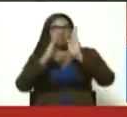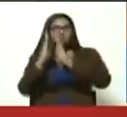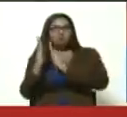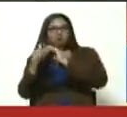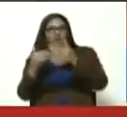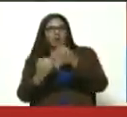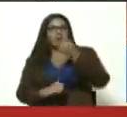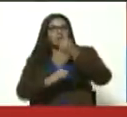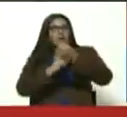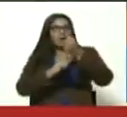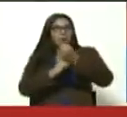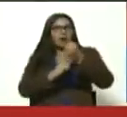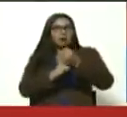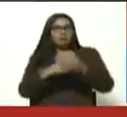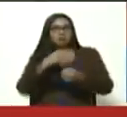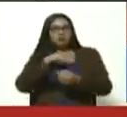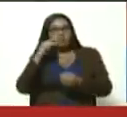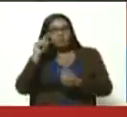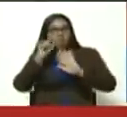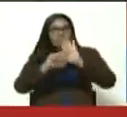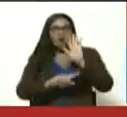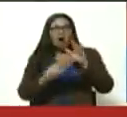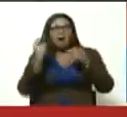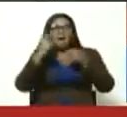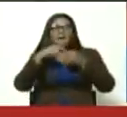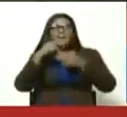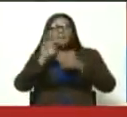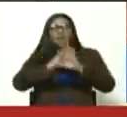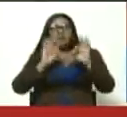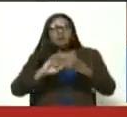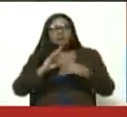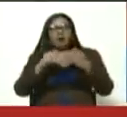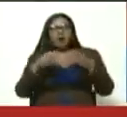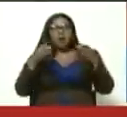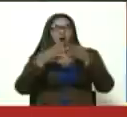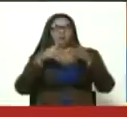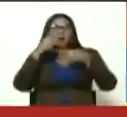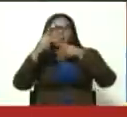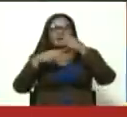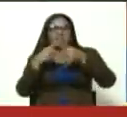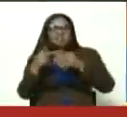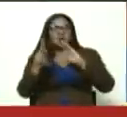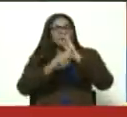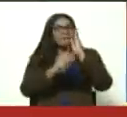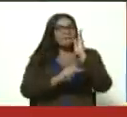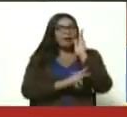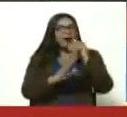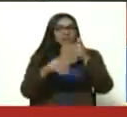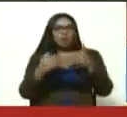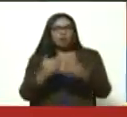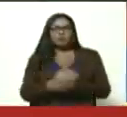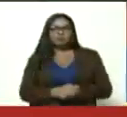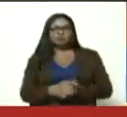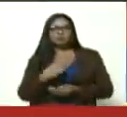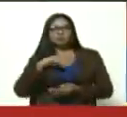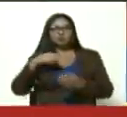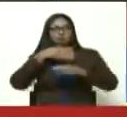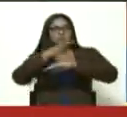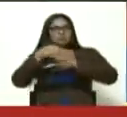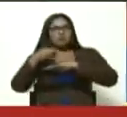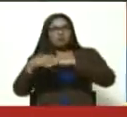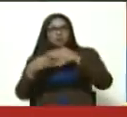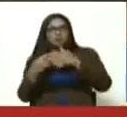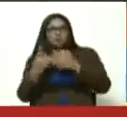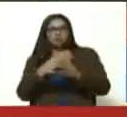de base bien las estructuras intermedias son los equipos políticos parroquiales municipales y estadales que